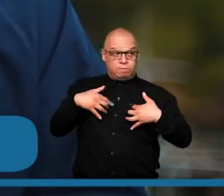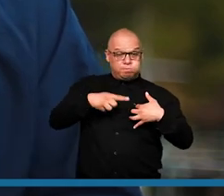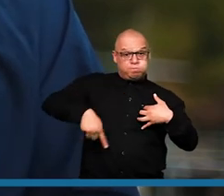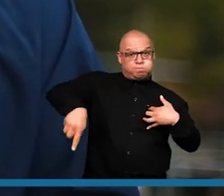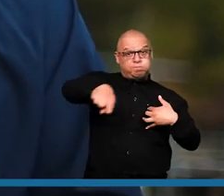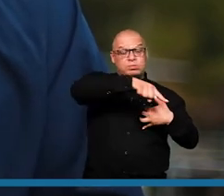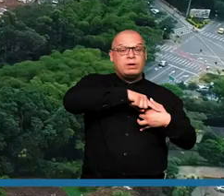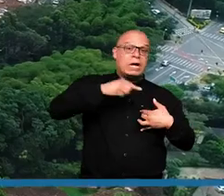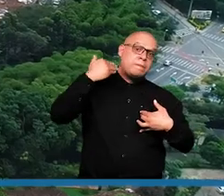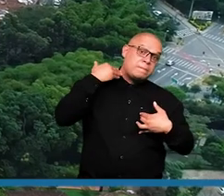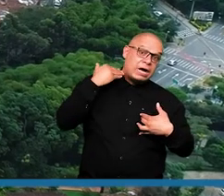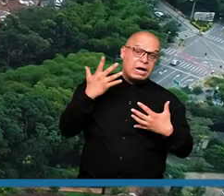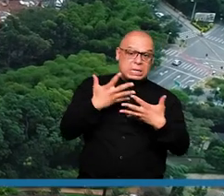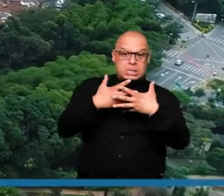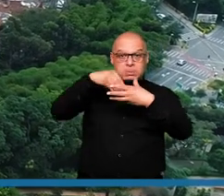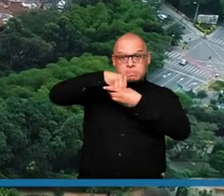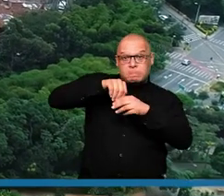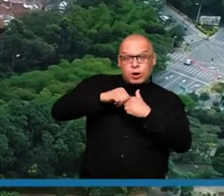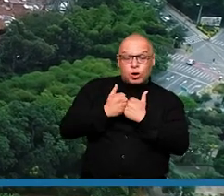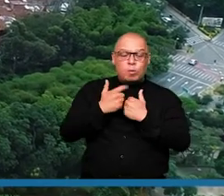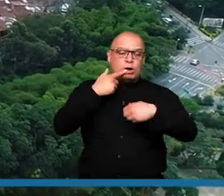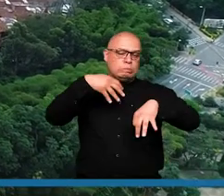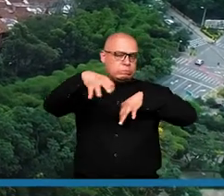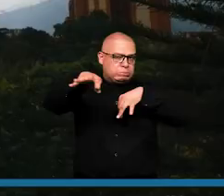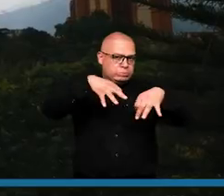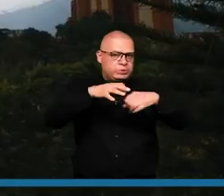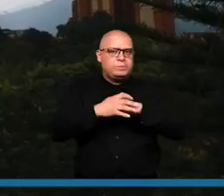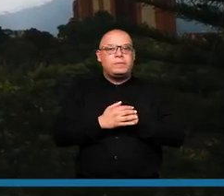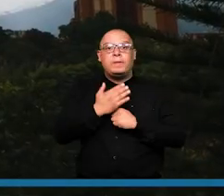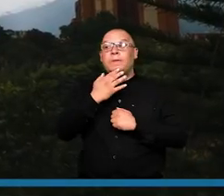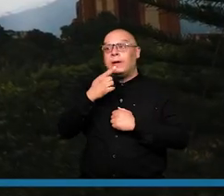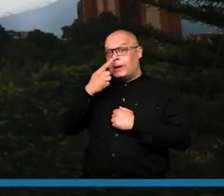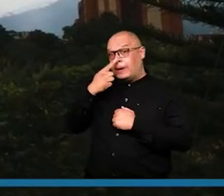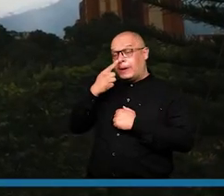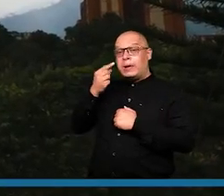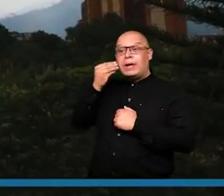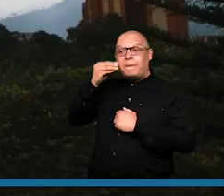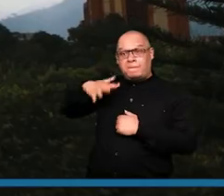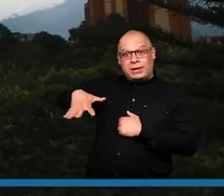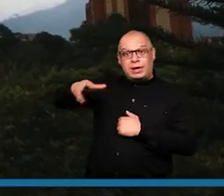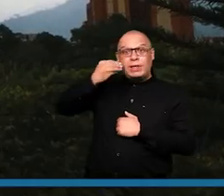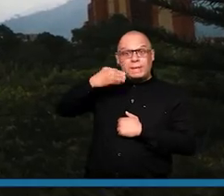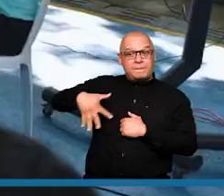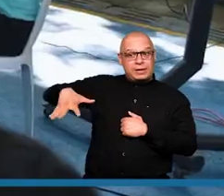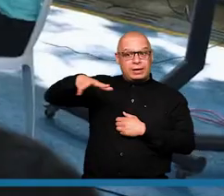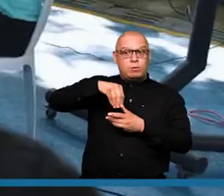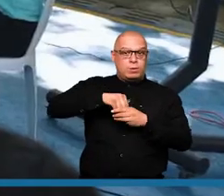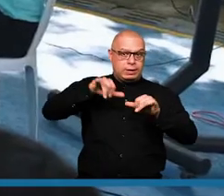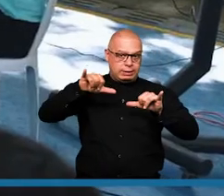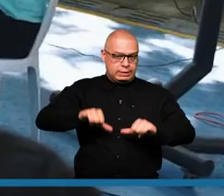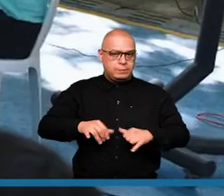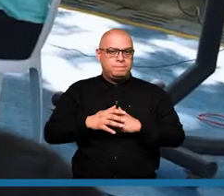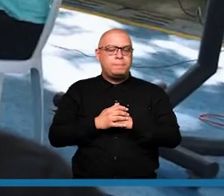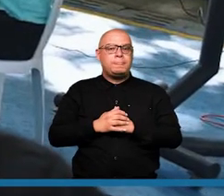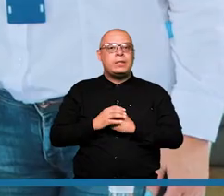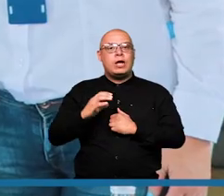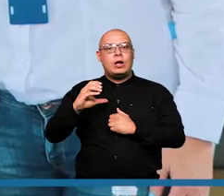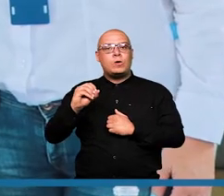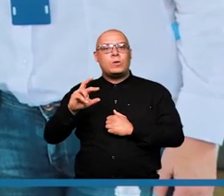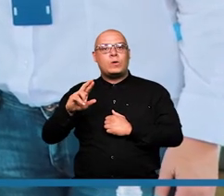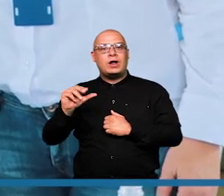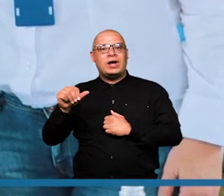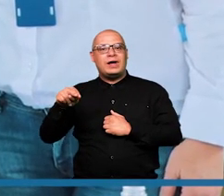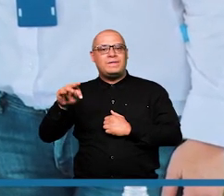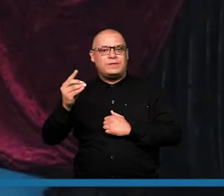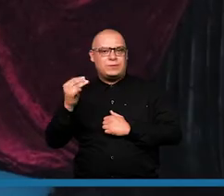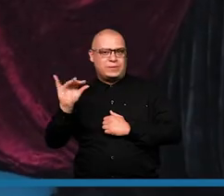silvestre cuando está en cautiverio. El municipio de Envigado tiene con el área metropolitana y con Corantioquia el último